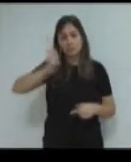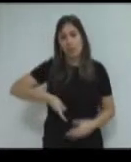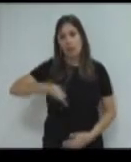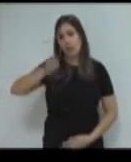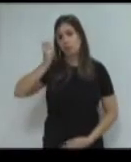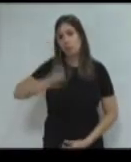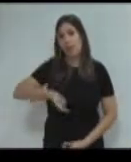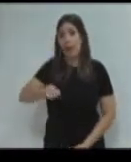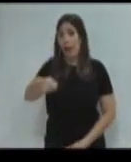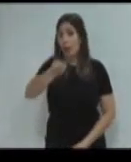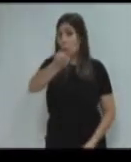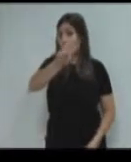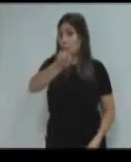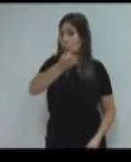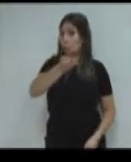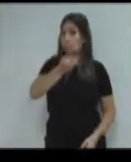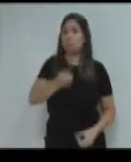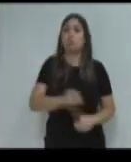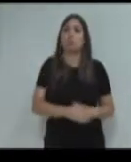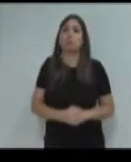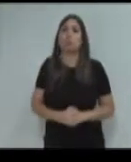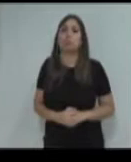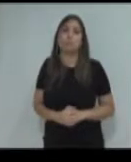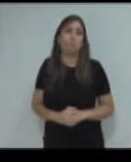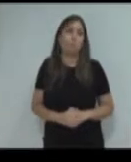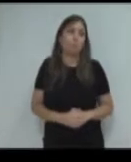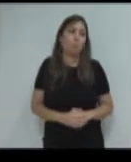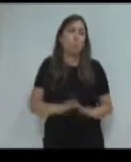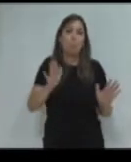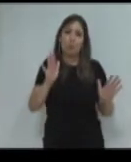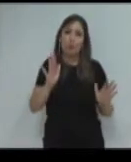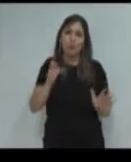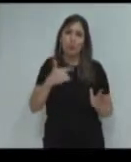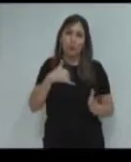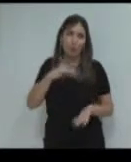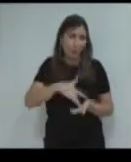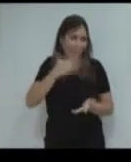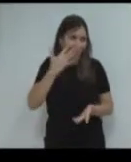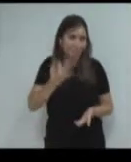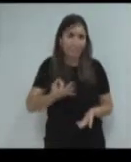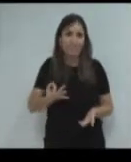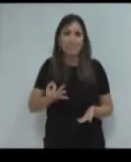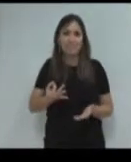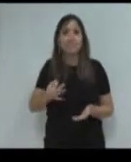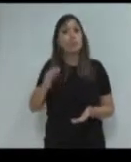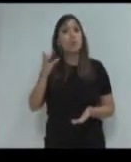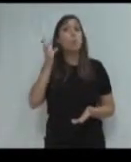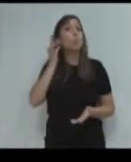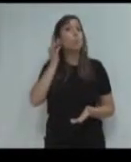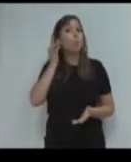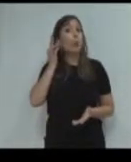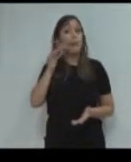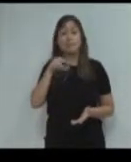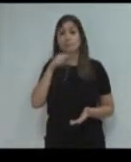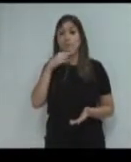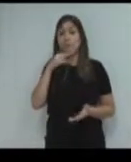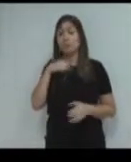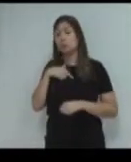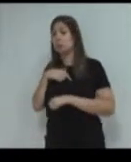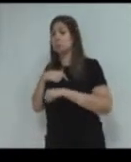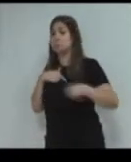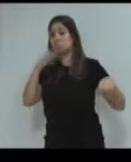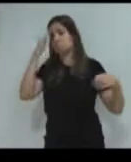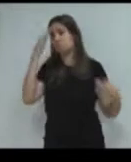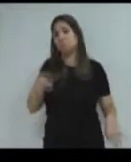que me ha faltado esto. Bueno, admito que alguna vez me ha pasado de entrar en el baño de señoras.